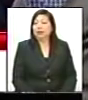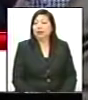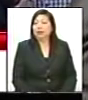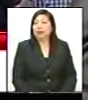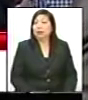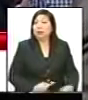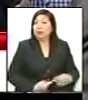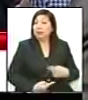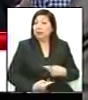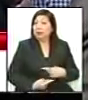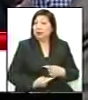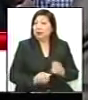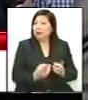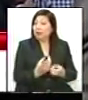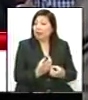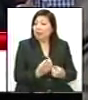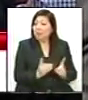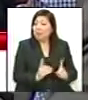venir a un recinto de democracia